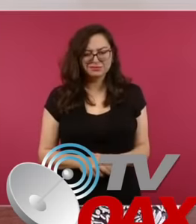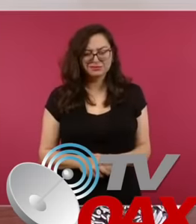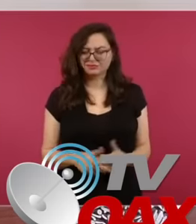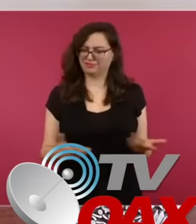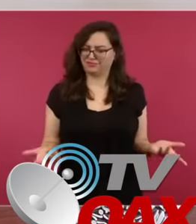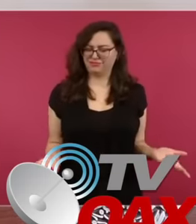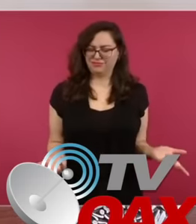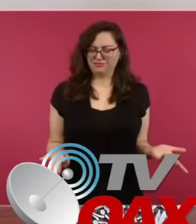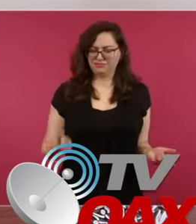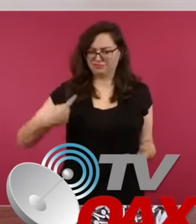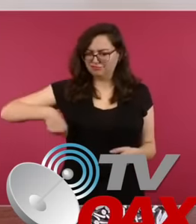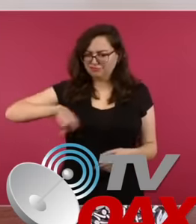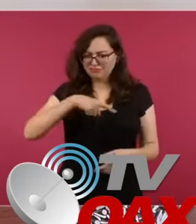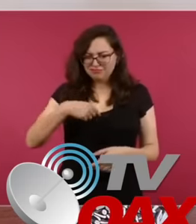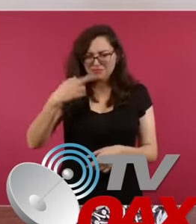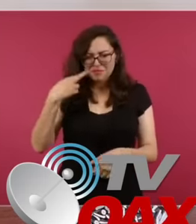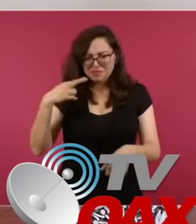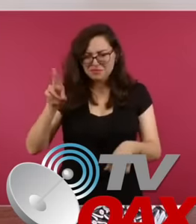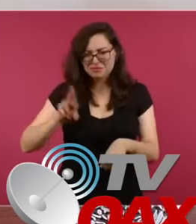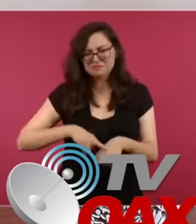Nosotros no somos rateros.